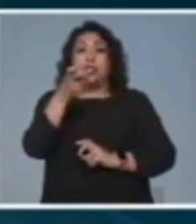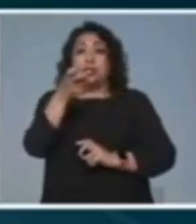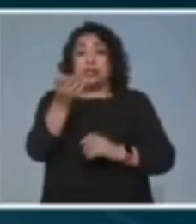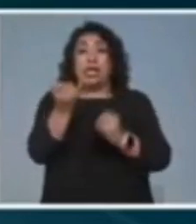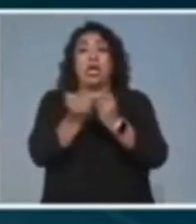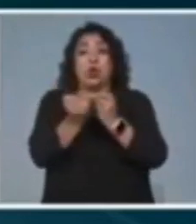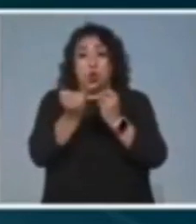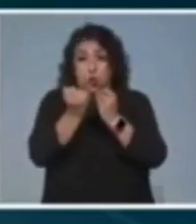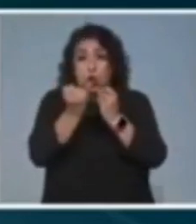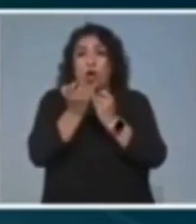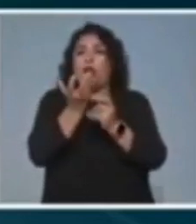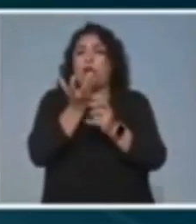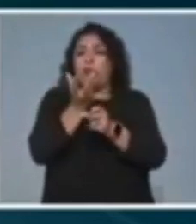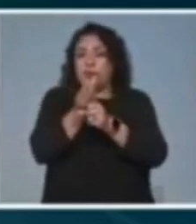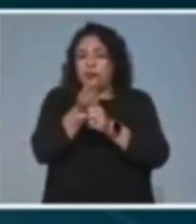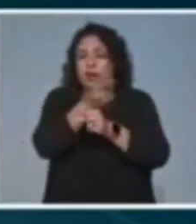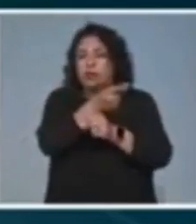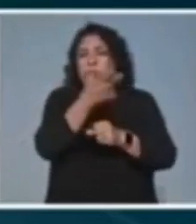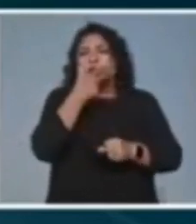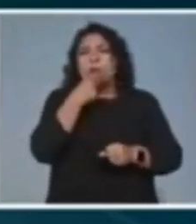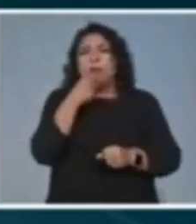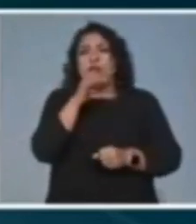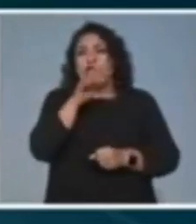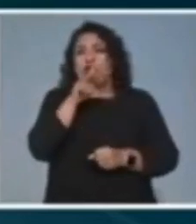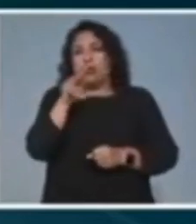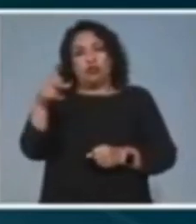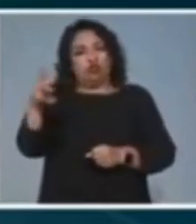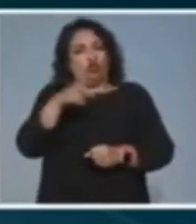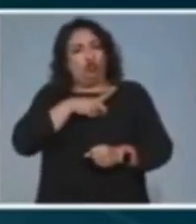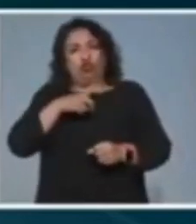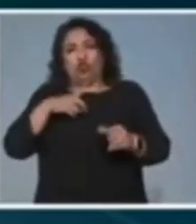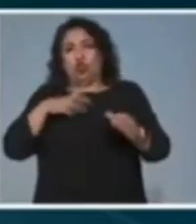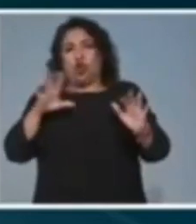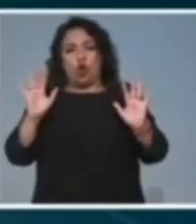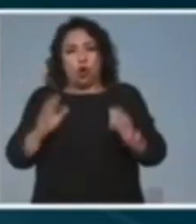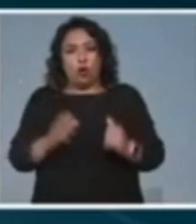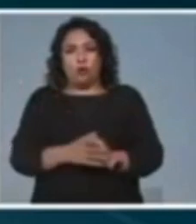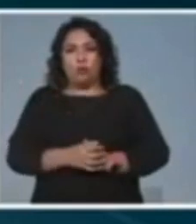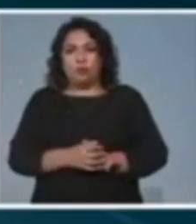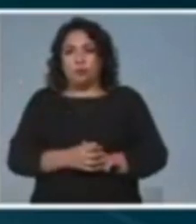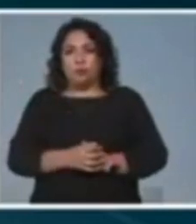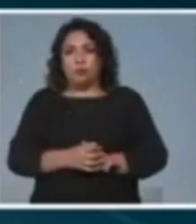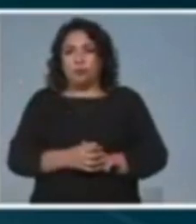fue ya una adaptación de Fuentes, ya por su cuenta, ya sin el Gabo.